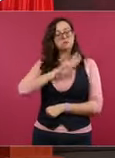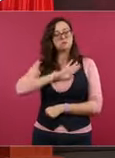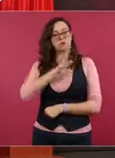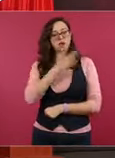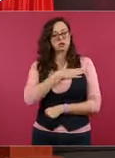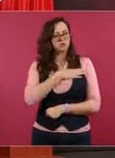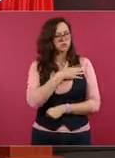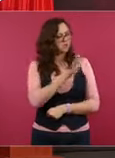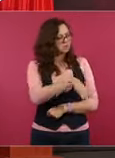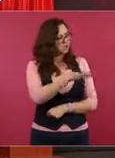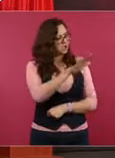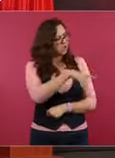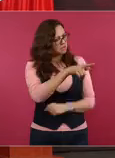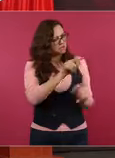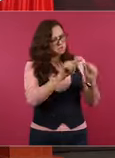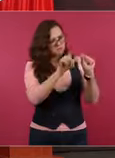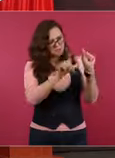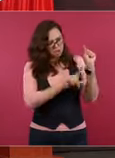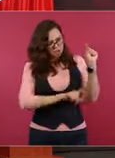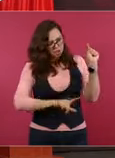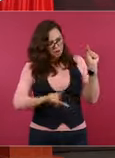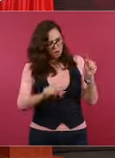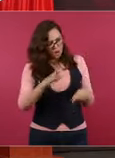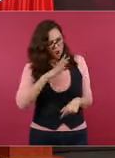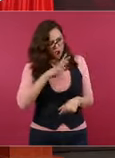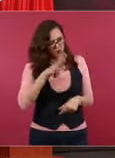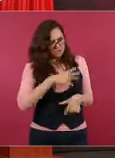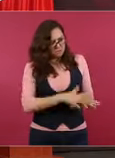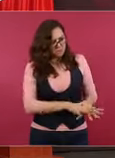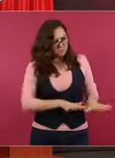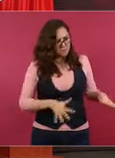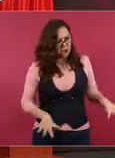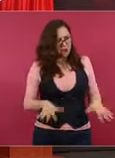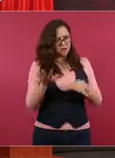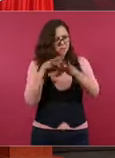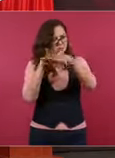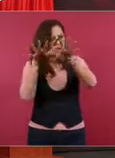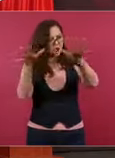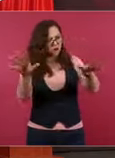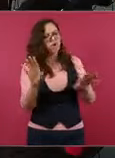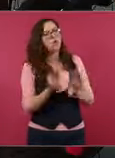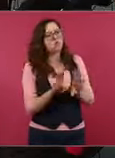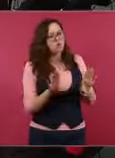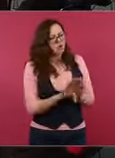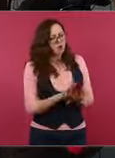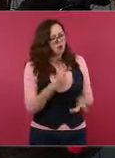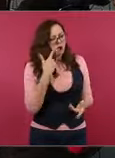un paso que uniera a los océanos.